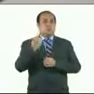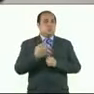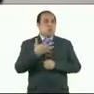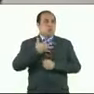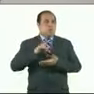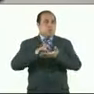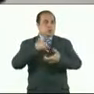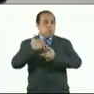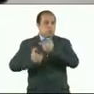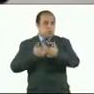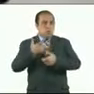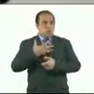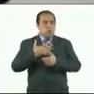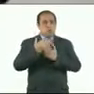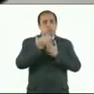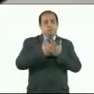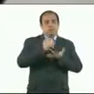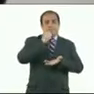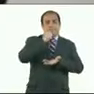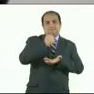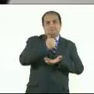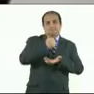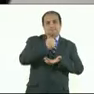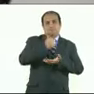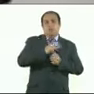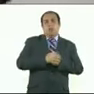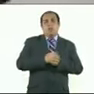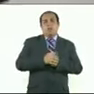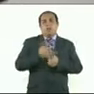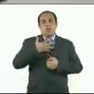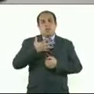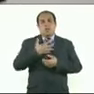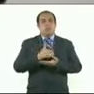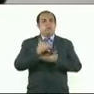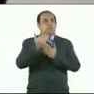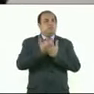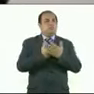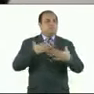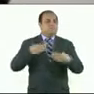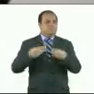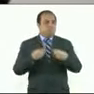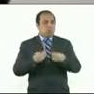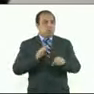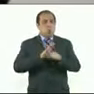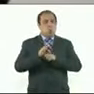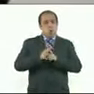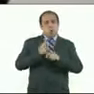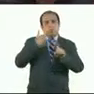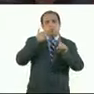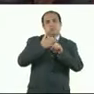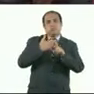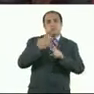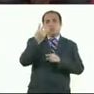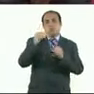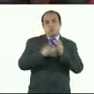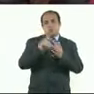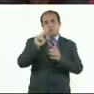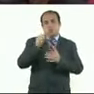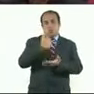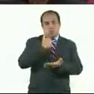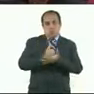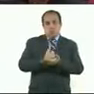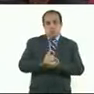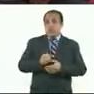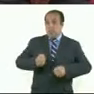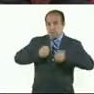ocasión? Vemos una disminución en la pandemia, pero en esta ocasión, ¿qué vislumbra para la ciudad para el 2022? No, es la garantía de los